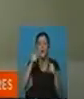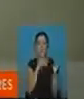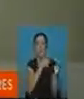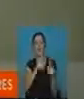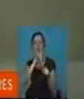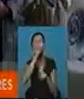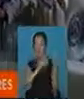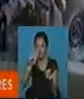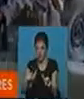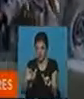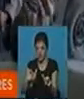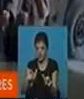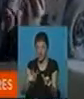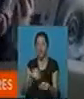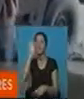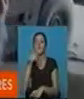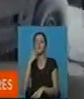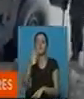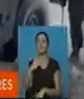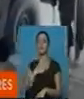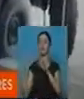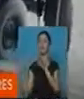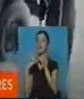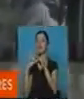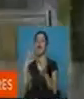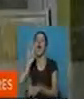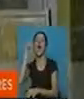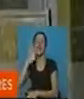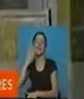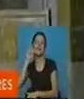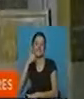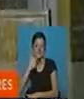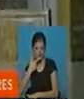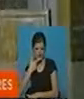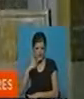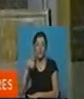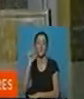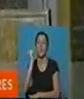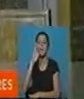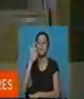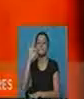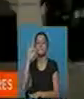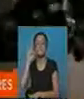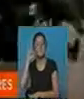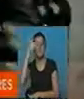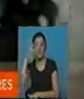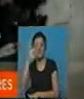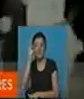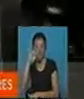mano, con la sola condición de declarar su lealtad pública al grupo de Abu Bakr al-Baghdadi.